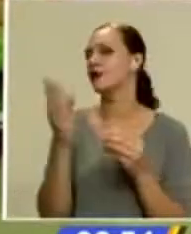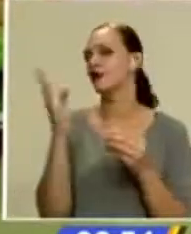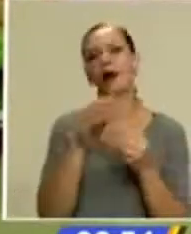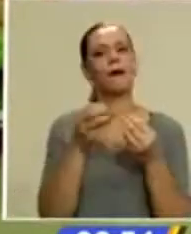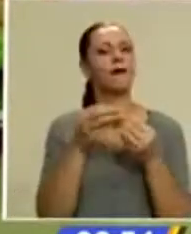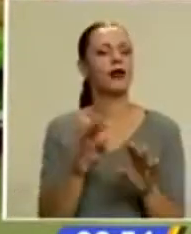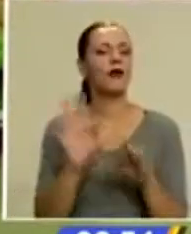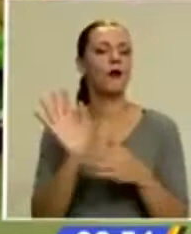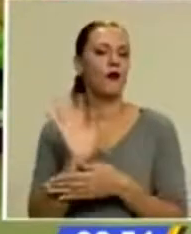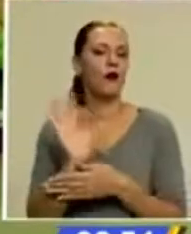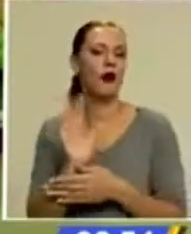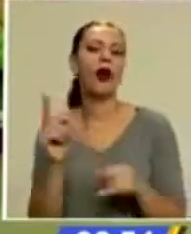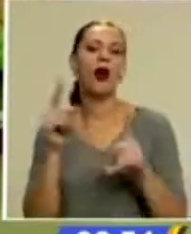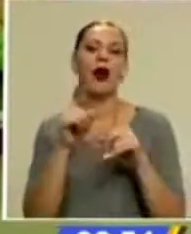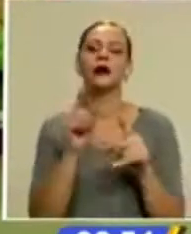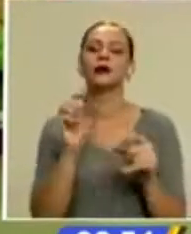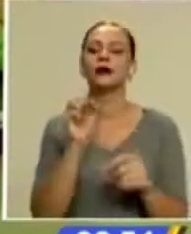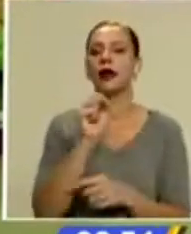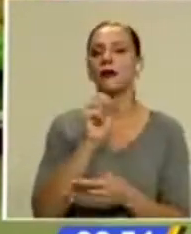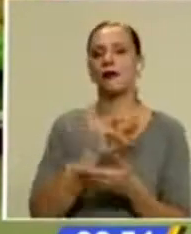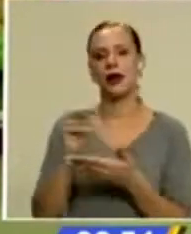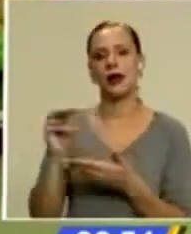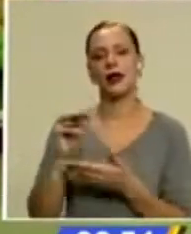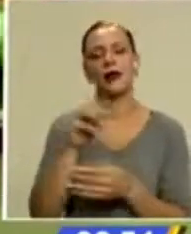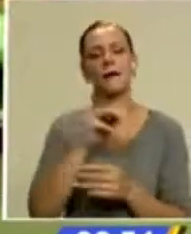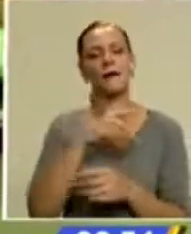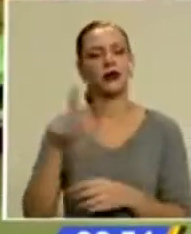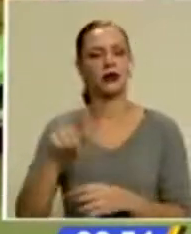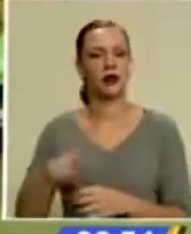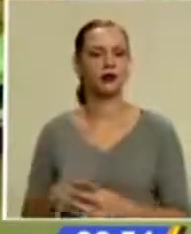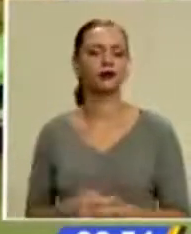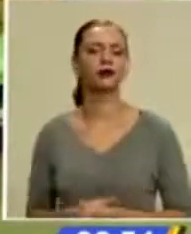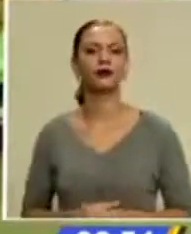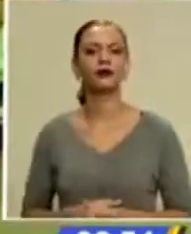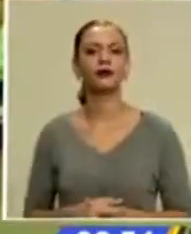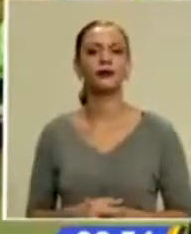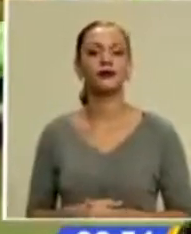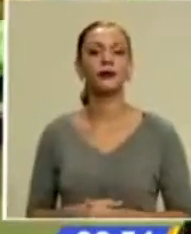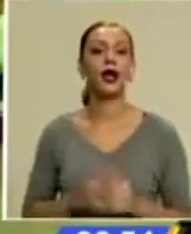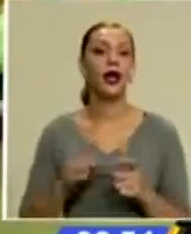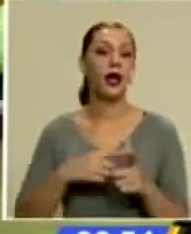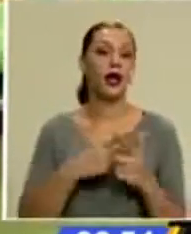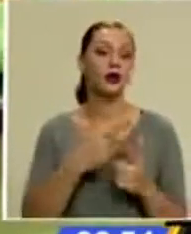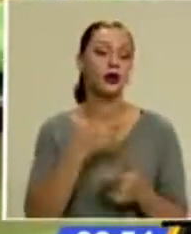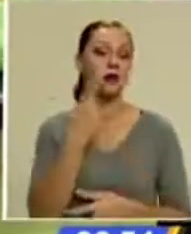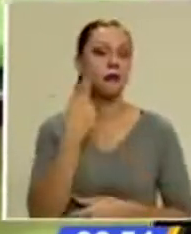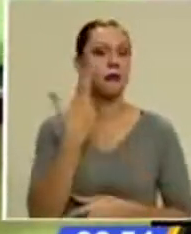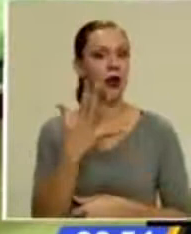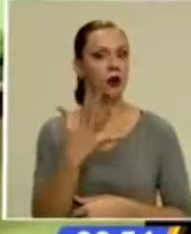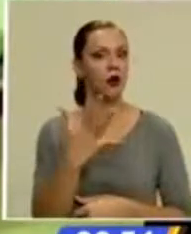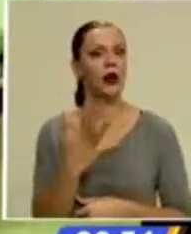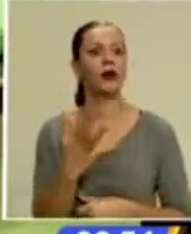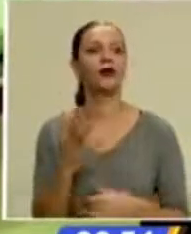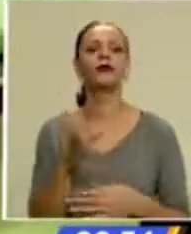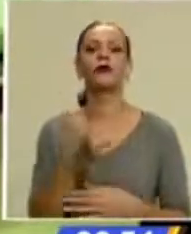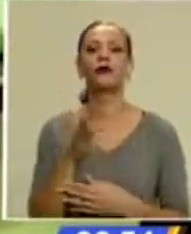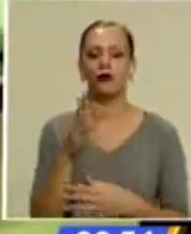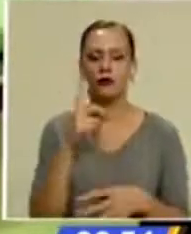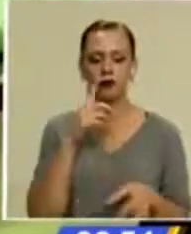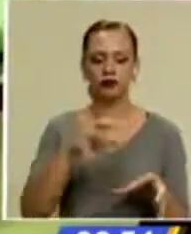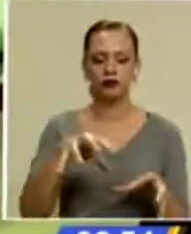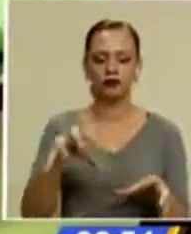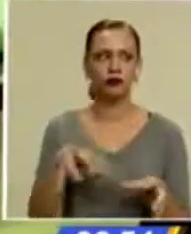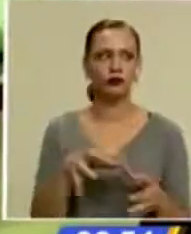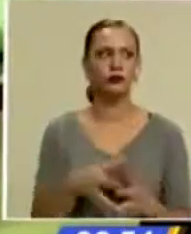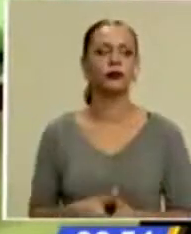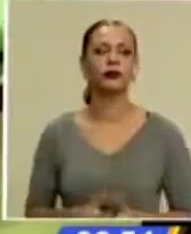pierde el programa hasta San Miguel de Pérez Celedón. Ok, entonces ahí más o menos, Sergio, fuimos,